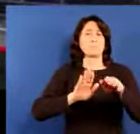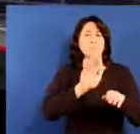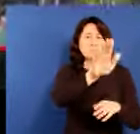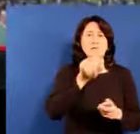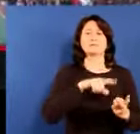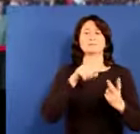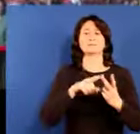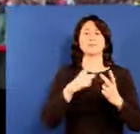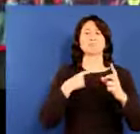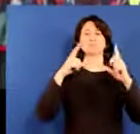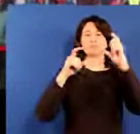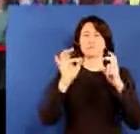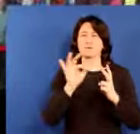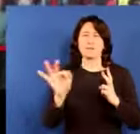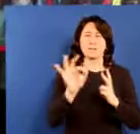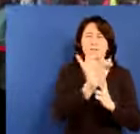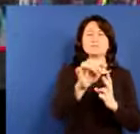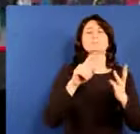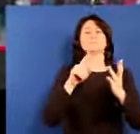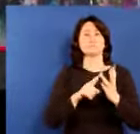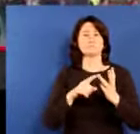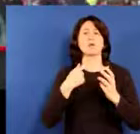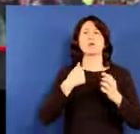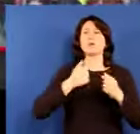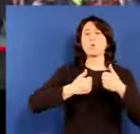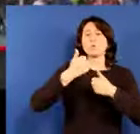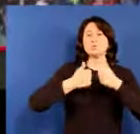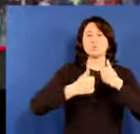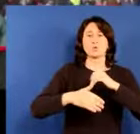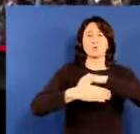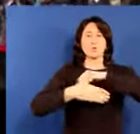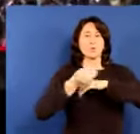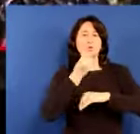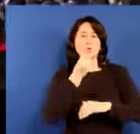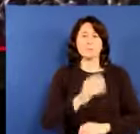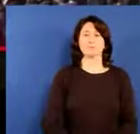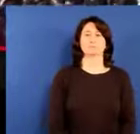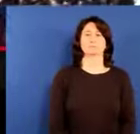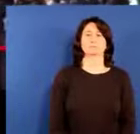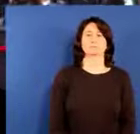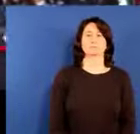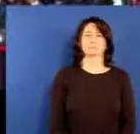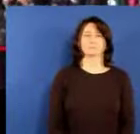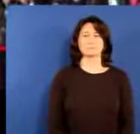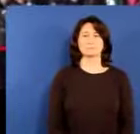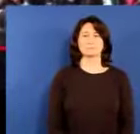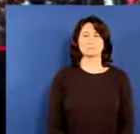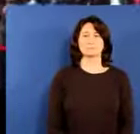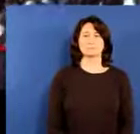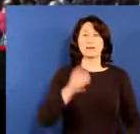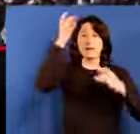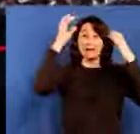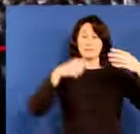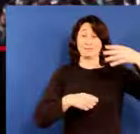diversos como la formación, la cultura, el deporte, la gastronomía o el ocio. Marchas, rally fotográfico,